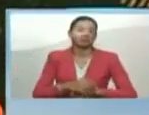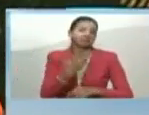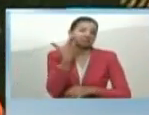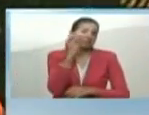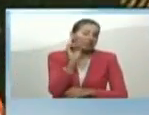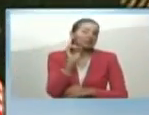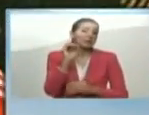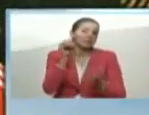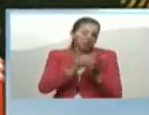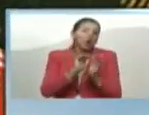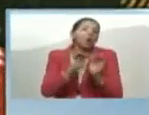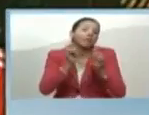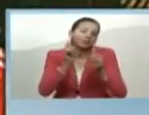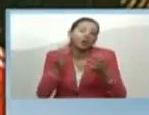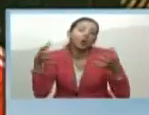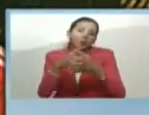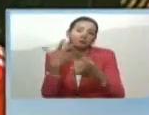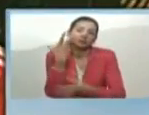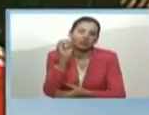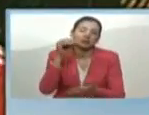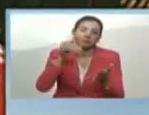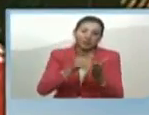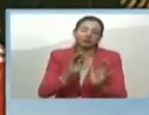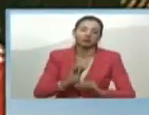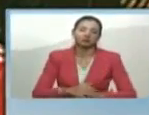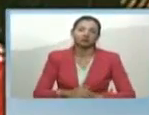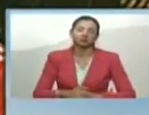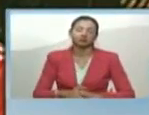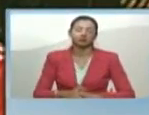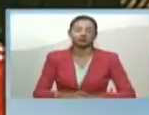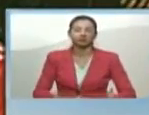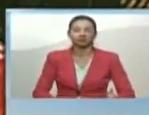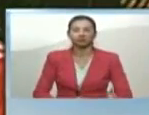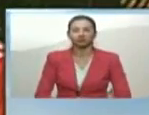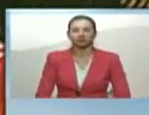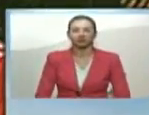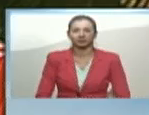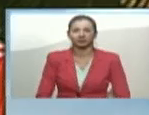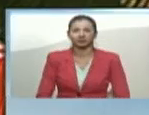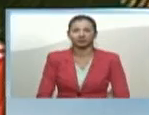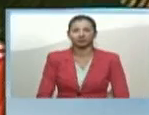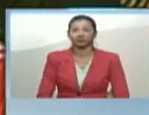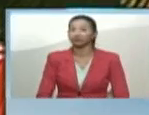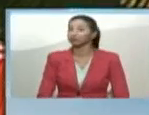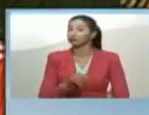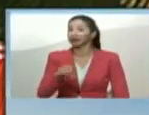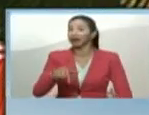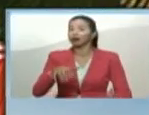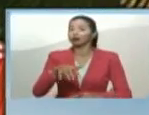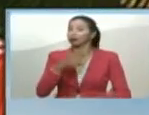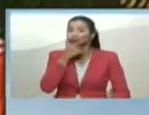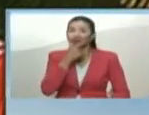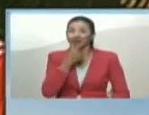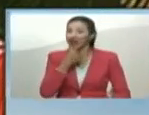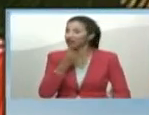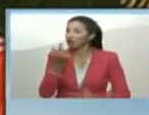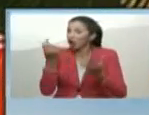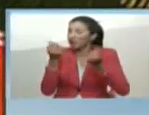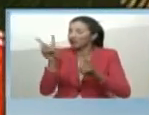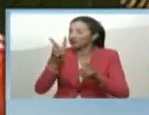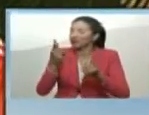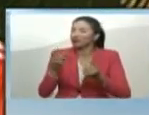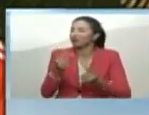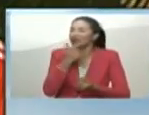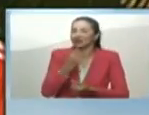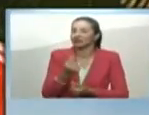previendo esta situación económica Ah que no es concha de ajo como dice Juan aria